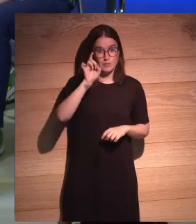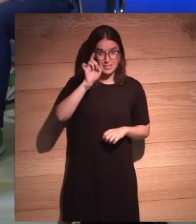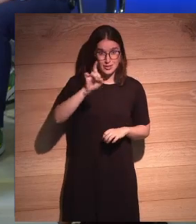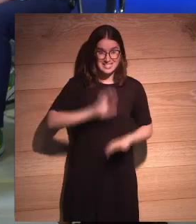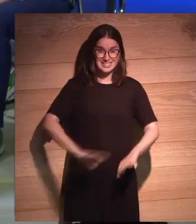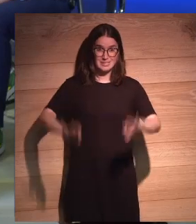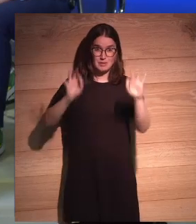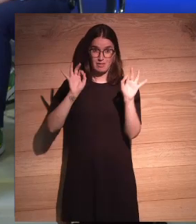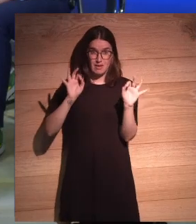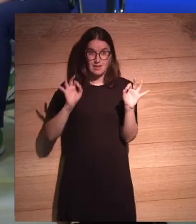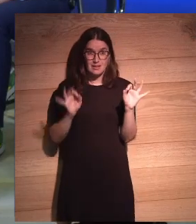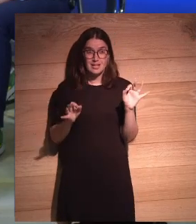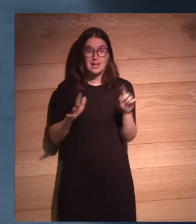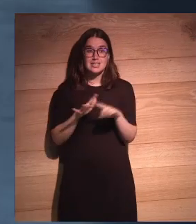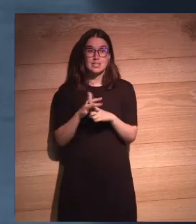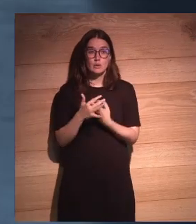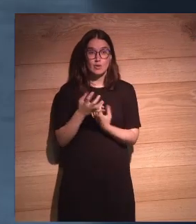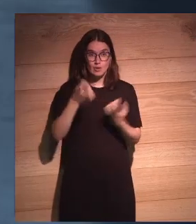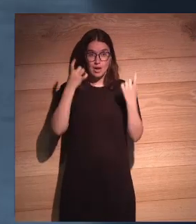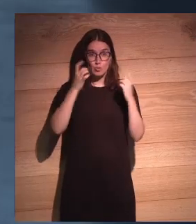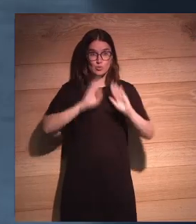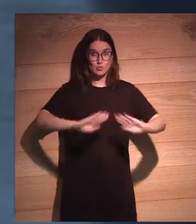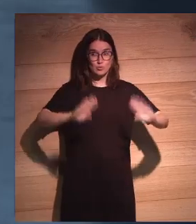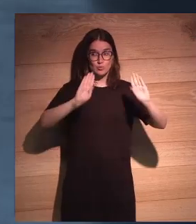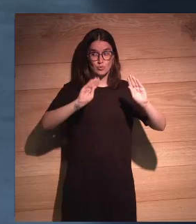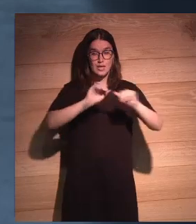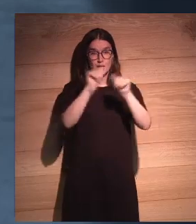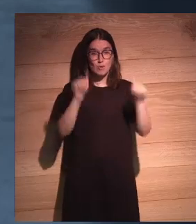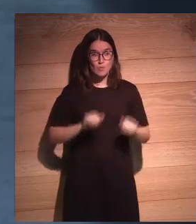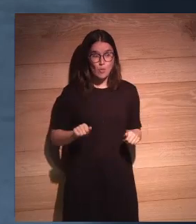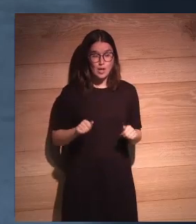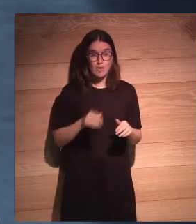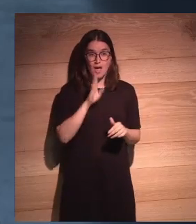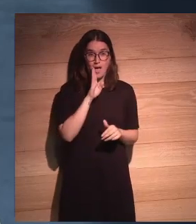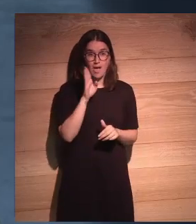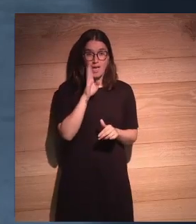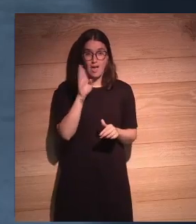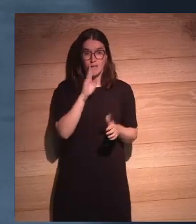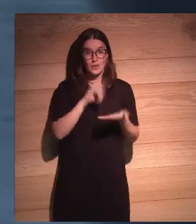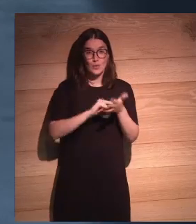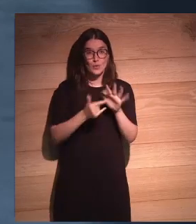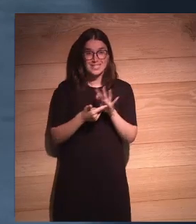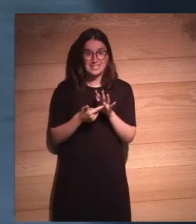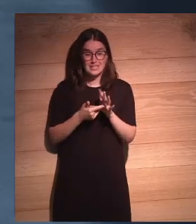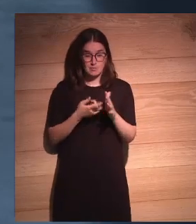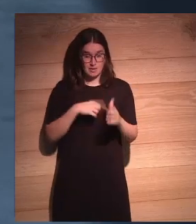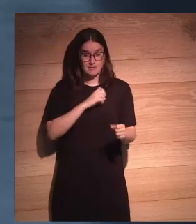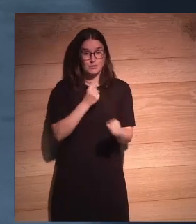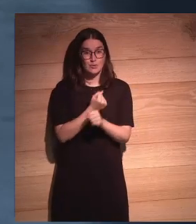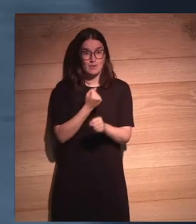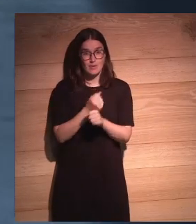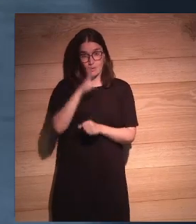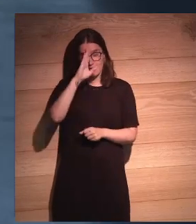en particular, y la situación de los alumnos. En el modelo que antes decía, de un sistema que estamos trabajando